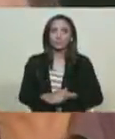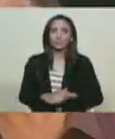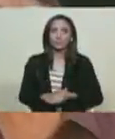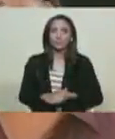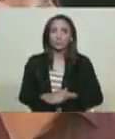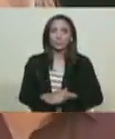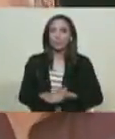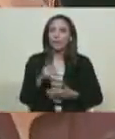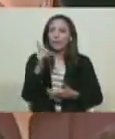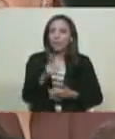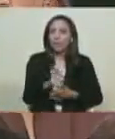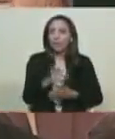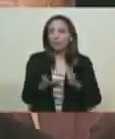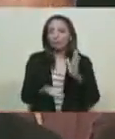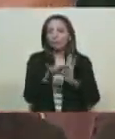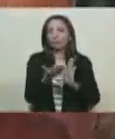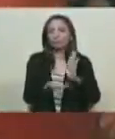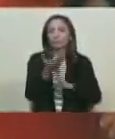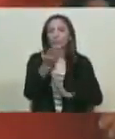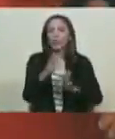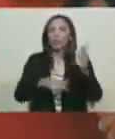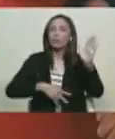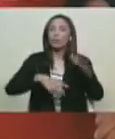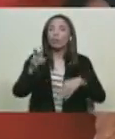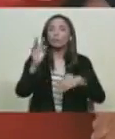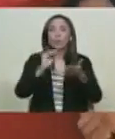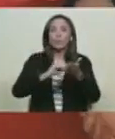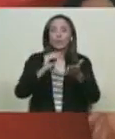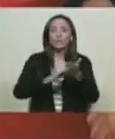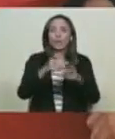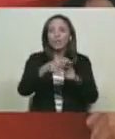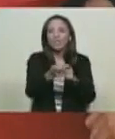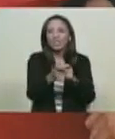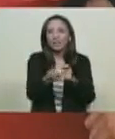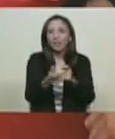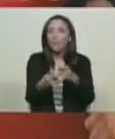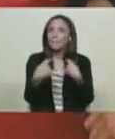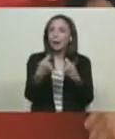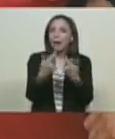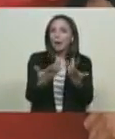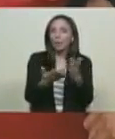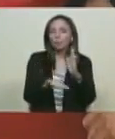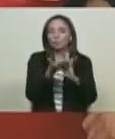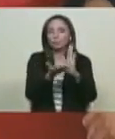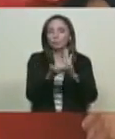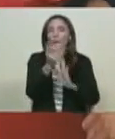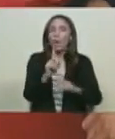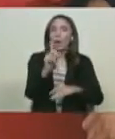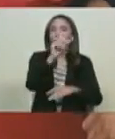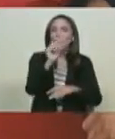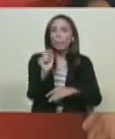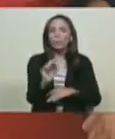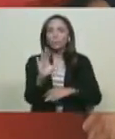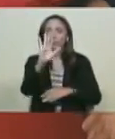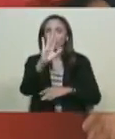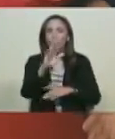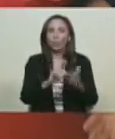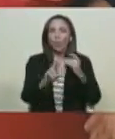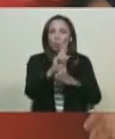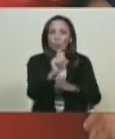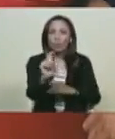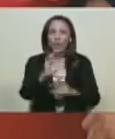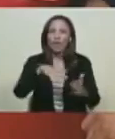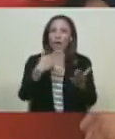Ha incrementado 12 veces el cestatique socialista, llevándolo de 1.5 unidades